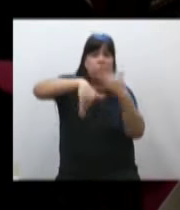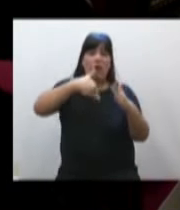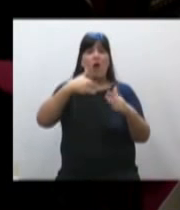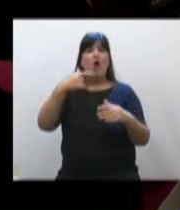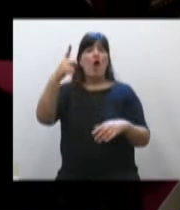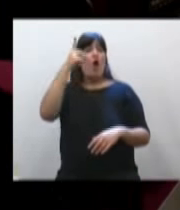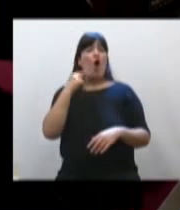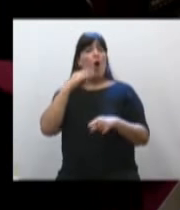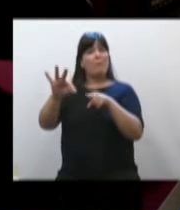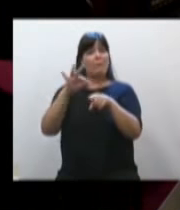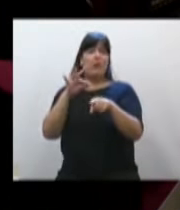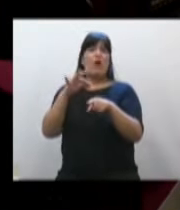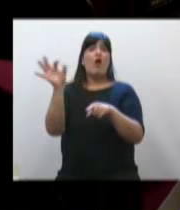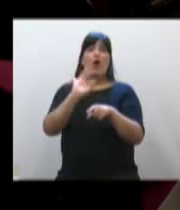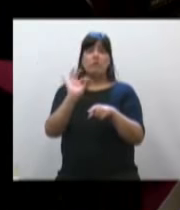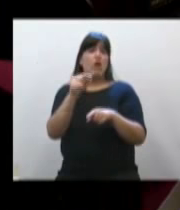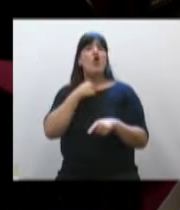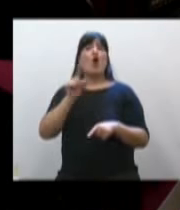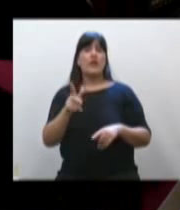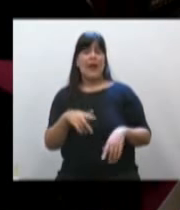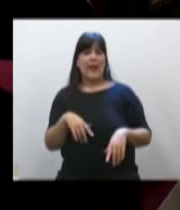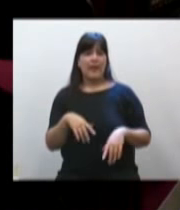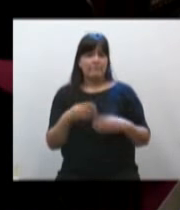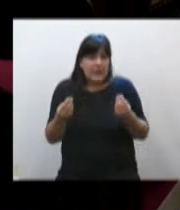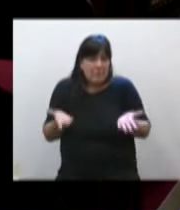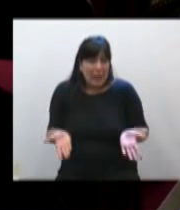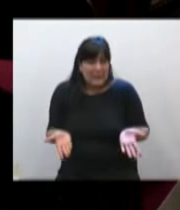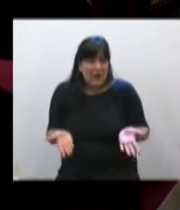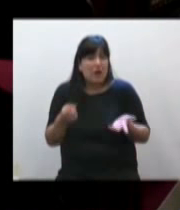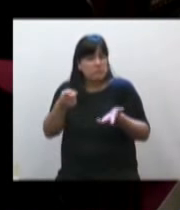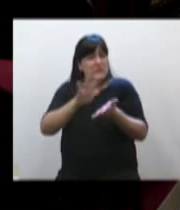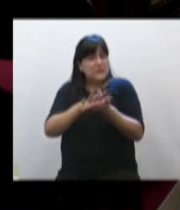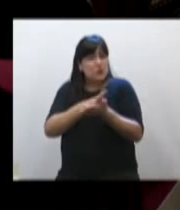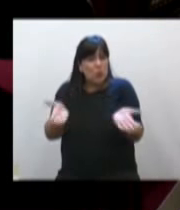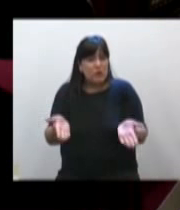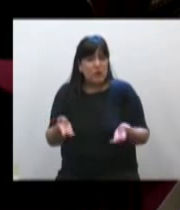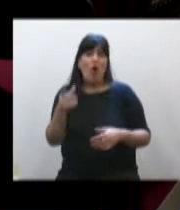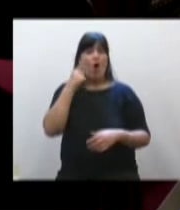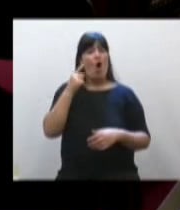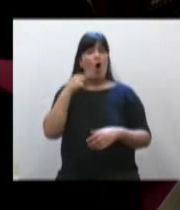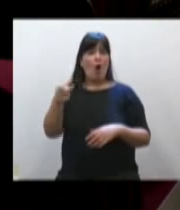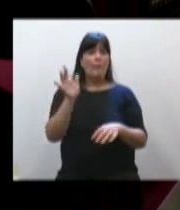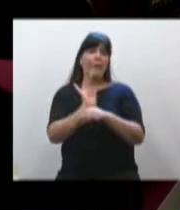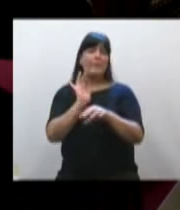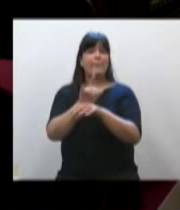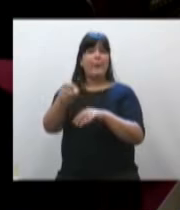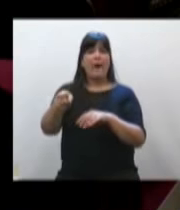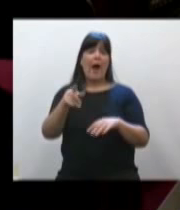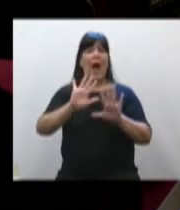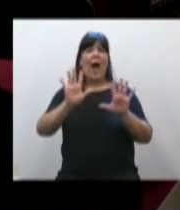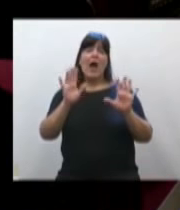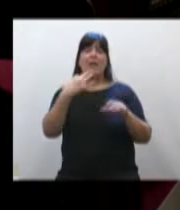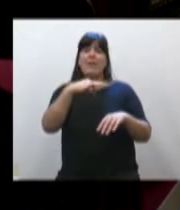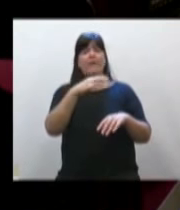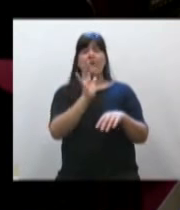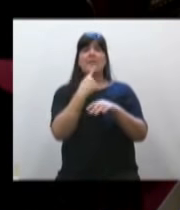la Argentina, sino también hay una mirada internacional que se está poniendo sobre el Senado de la Nación y sobre la votación que se puede llegar a dar más allá de que se